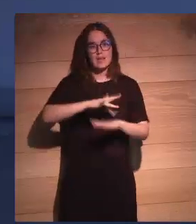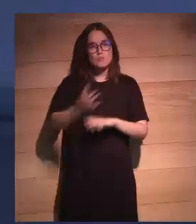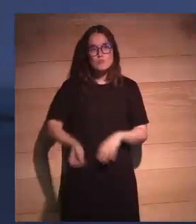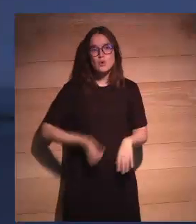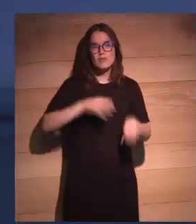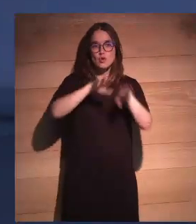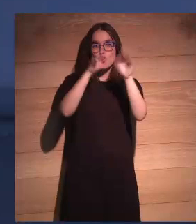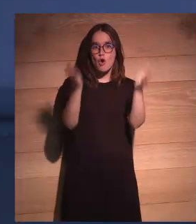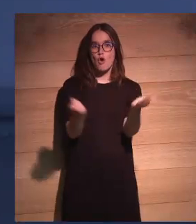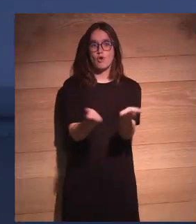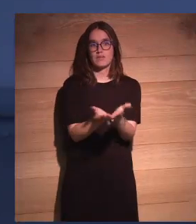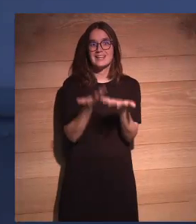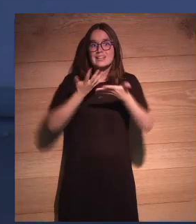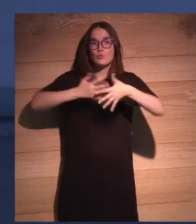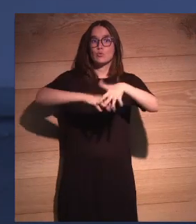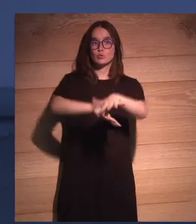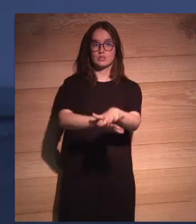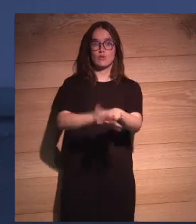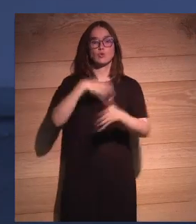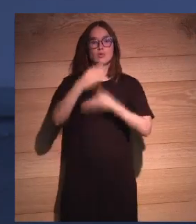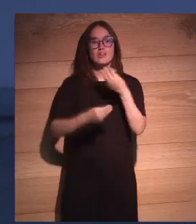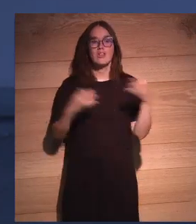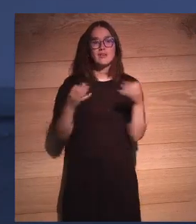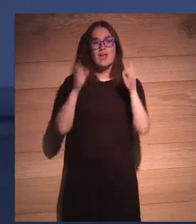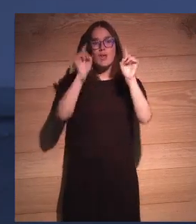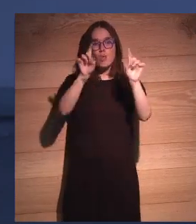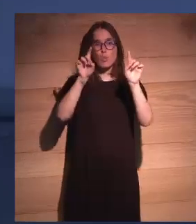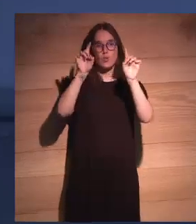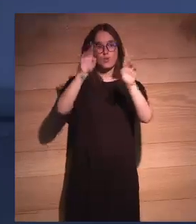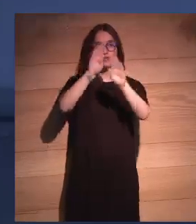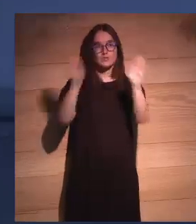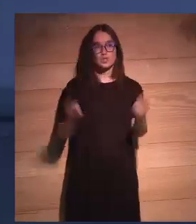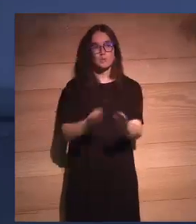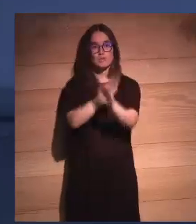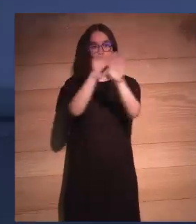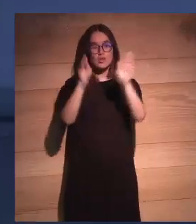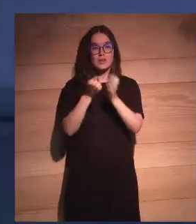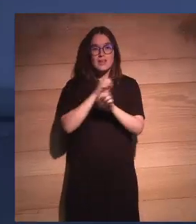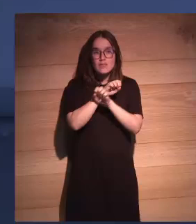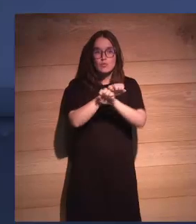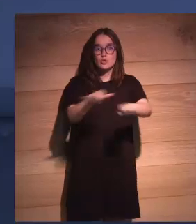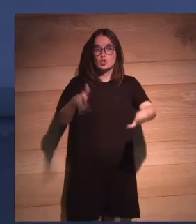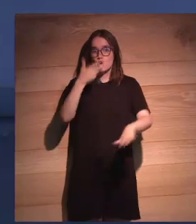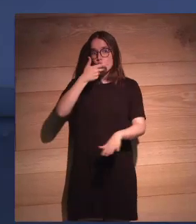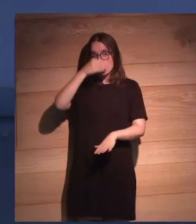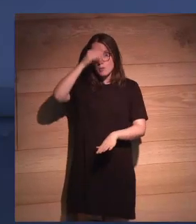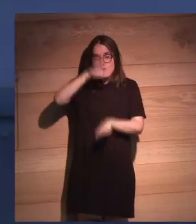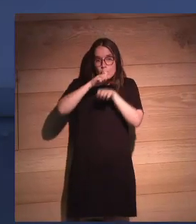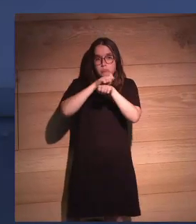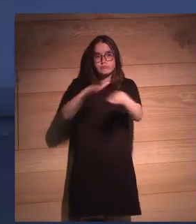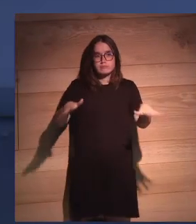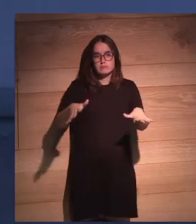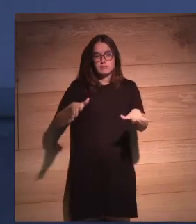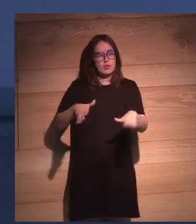vocación global, inclusivos, utilizando la educación, la formación y la difusión del conocimiento